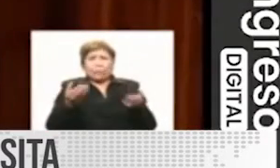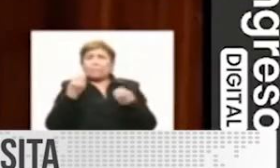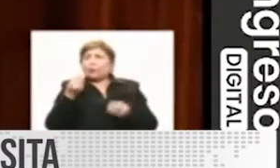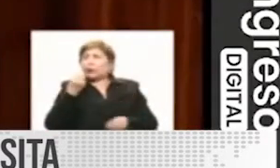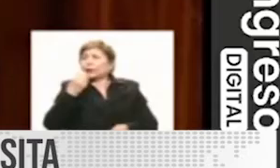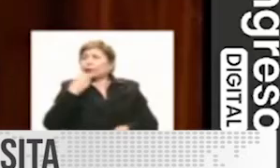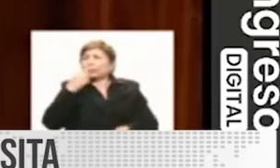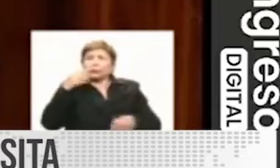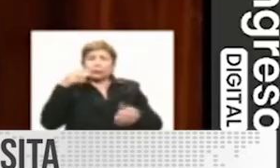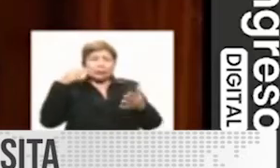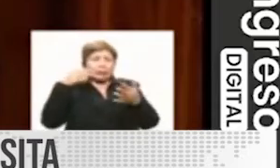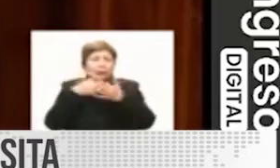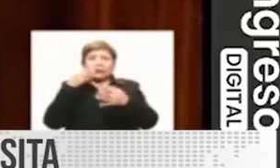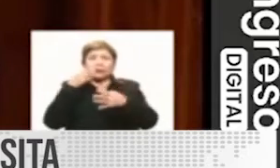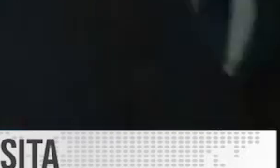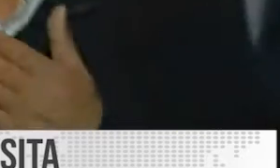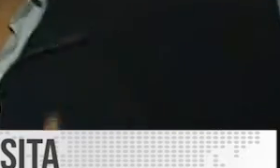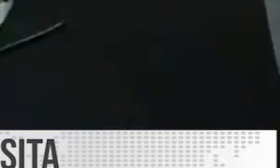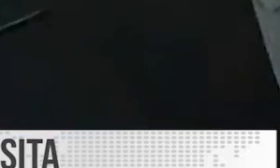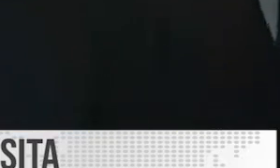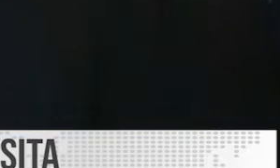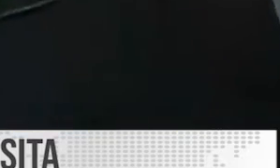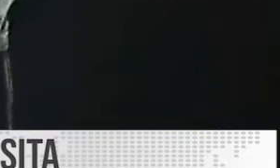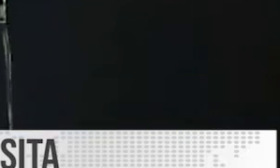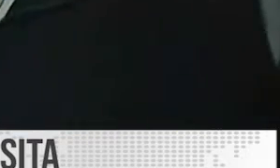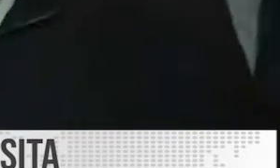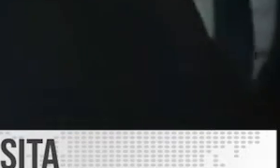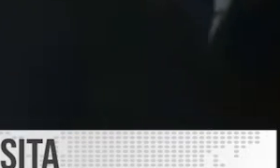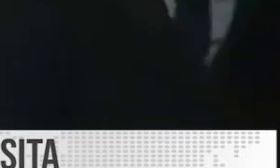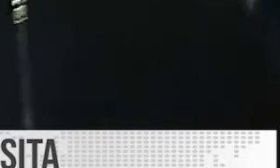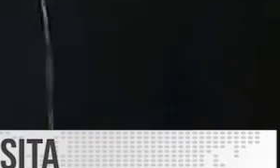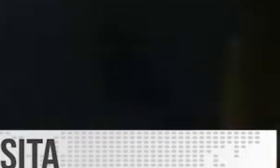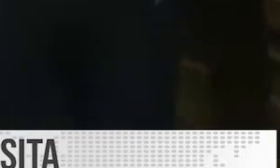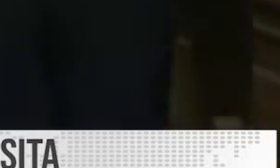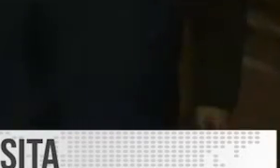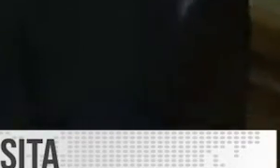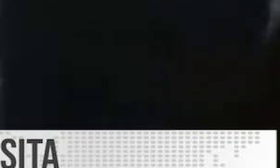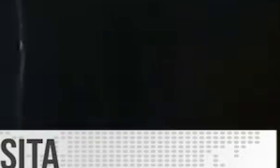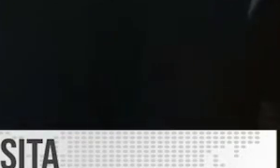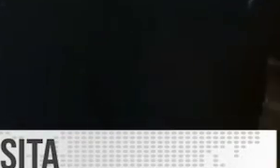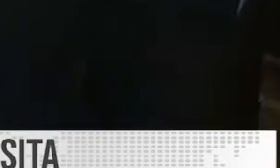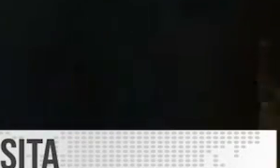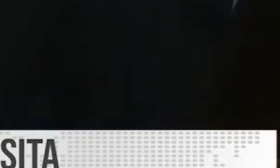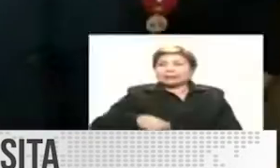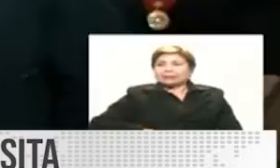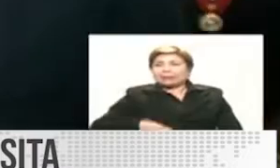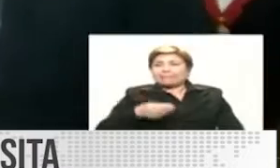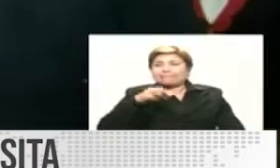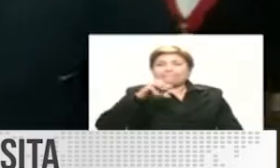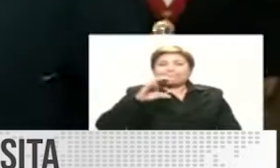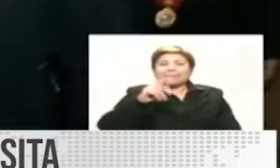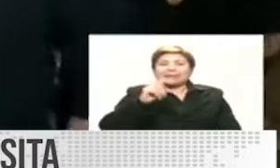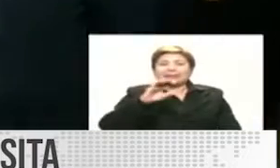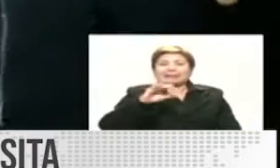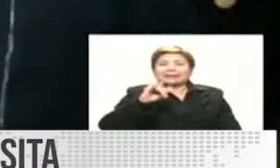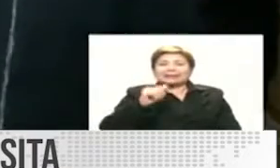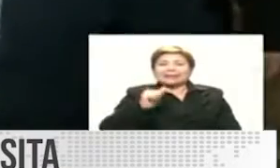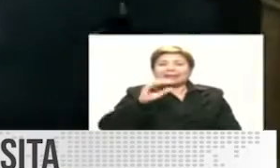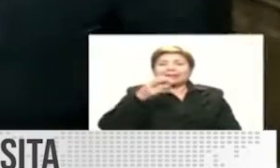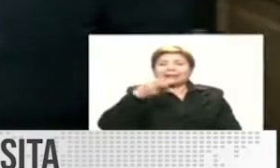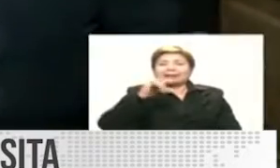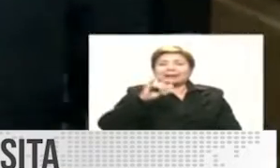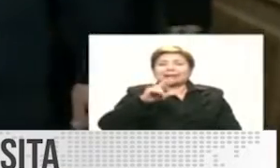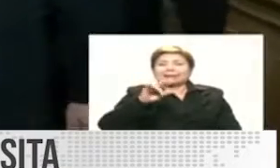fuerza popular martha moyano quien pidió la pala y señaló como una intromisión al parlamento lo